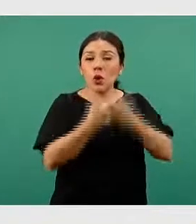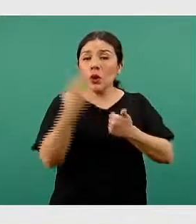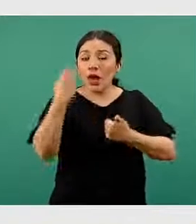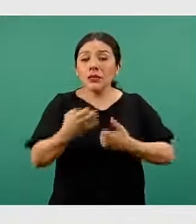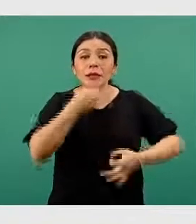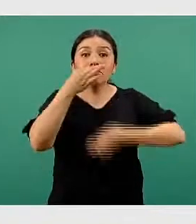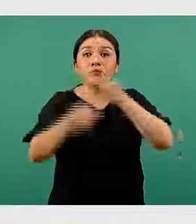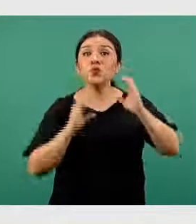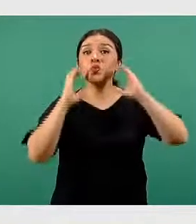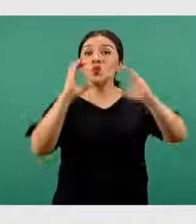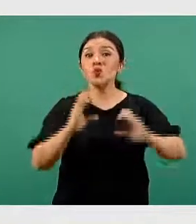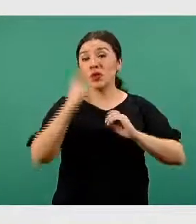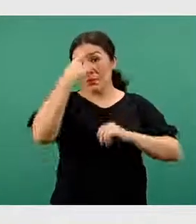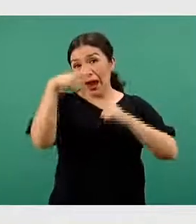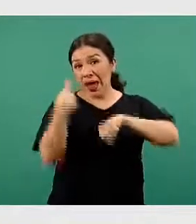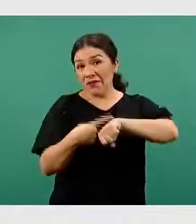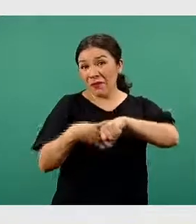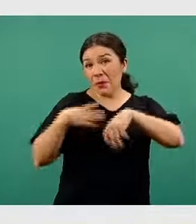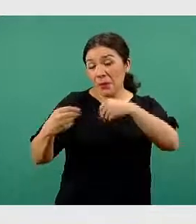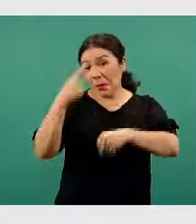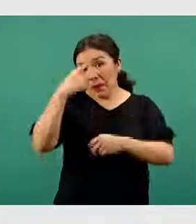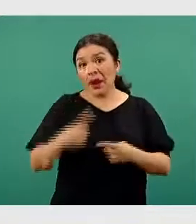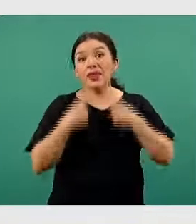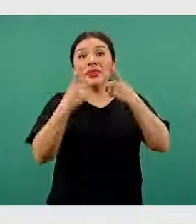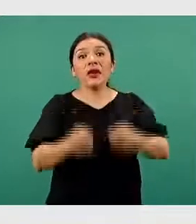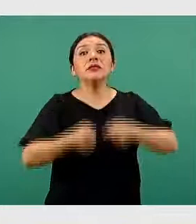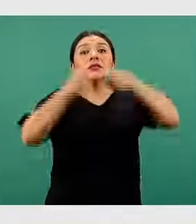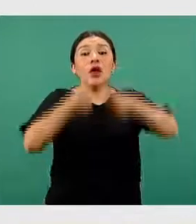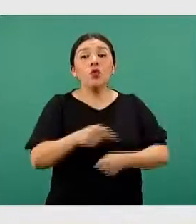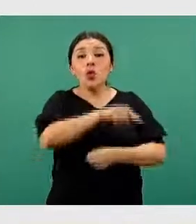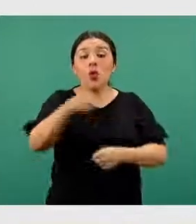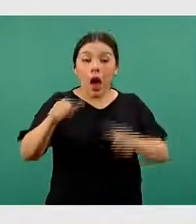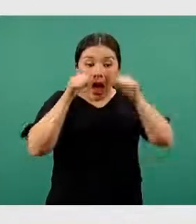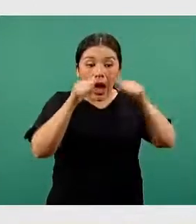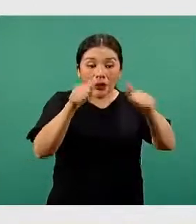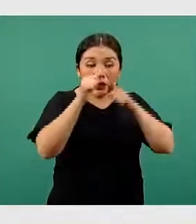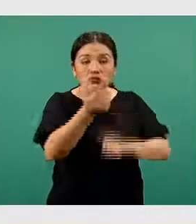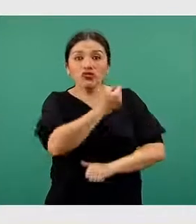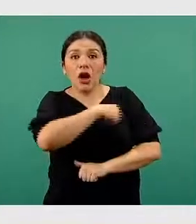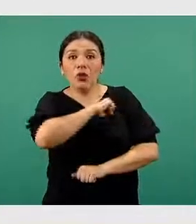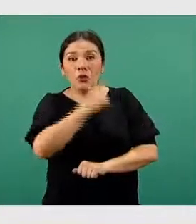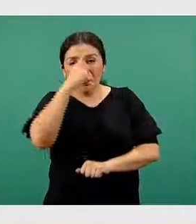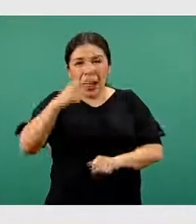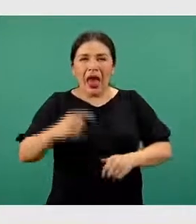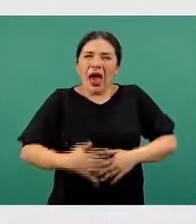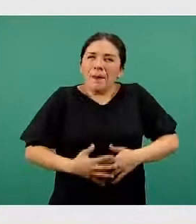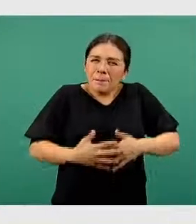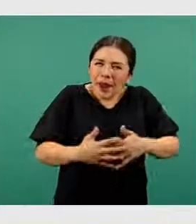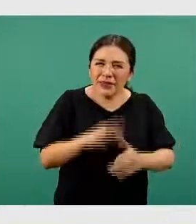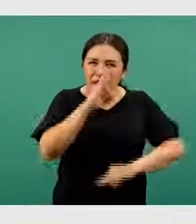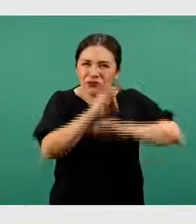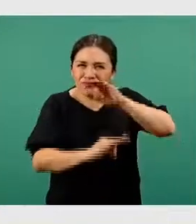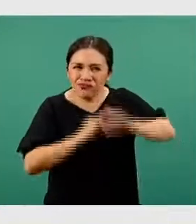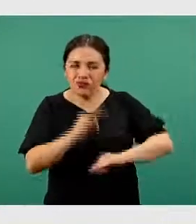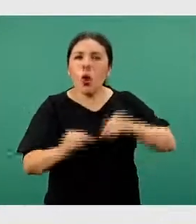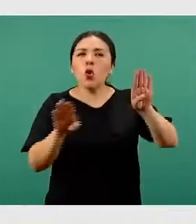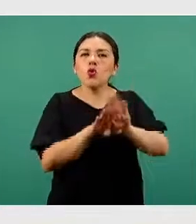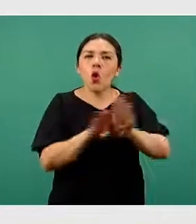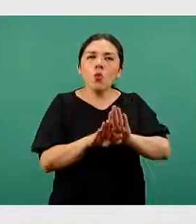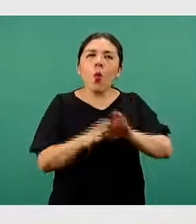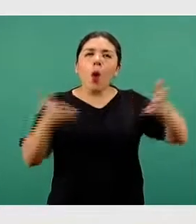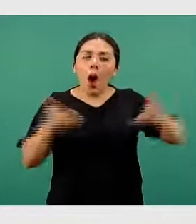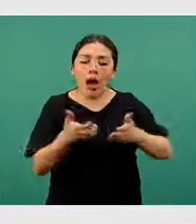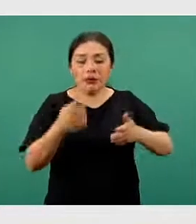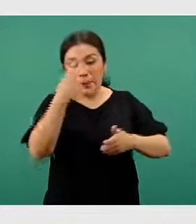alerta epidemiológica para asegurar el acceso a los servicios de atención prenatal e implementar las medidas preventivas